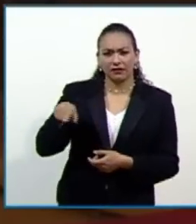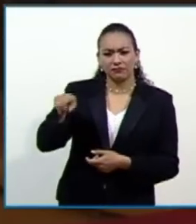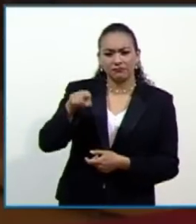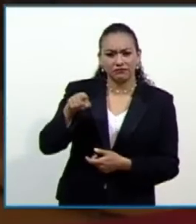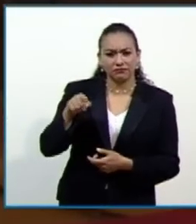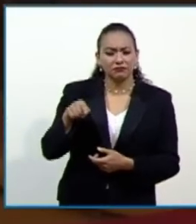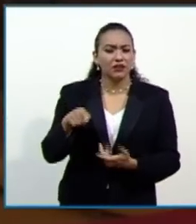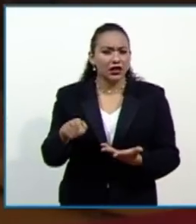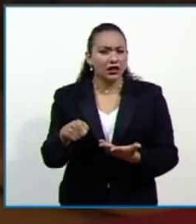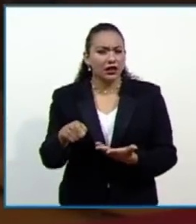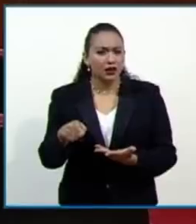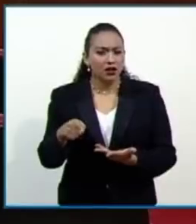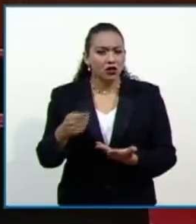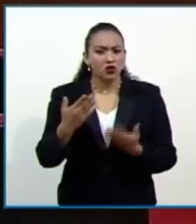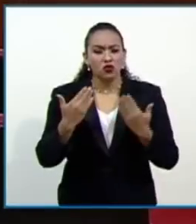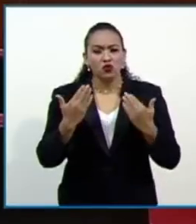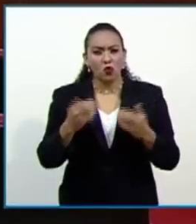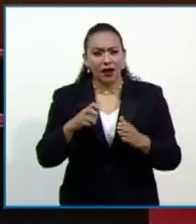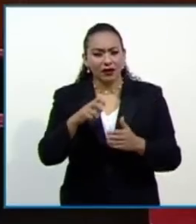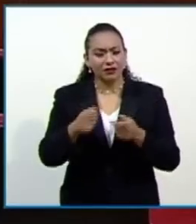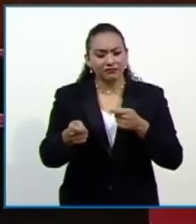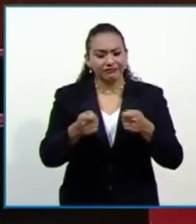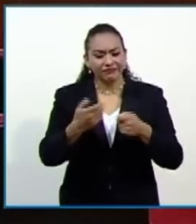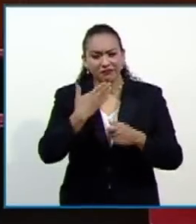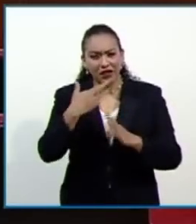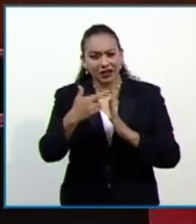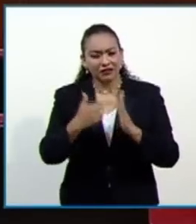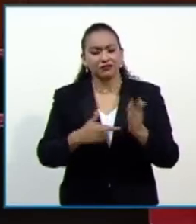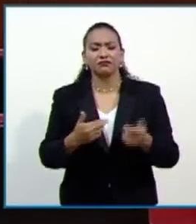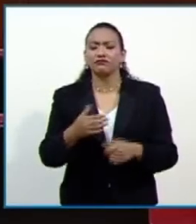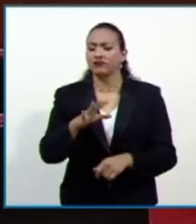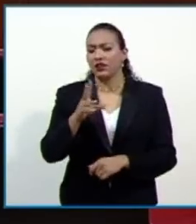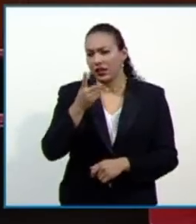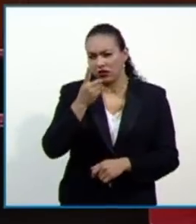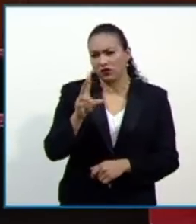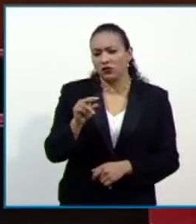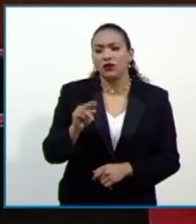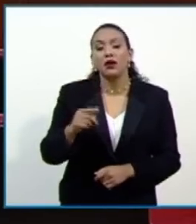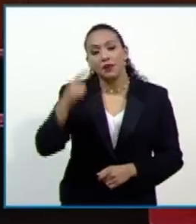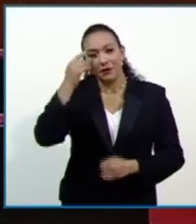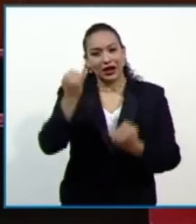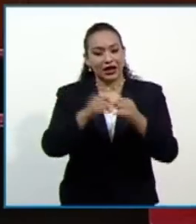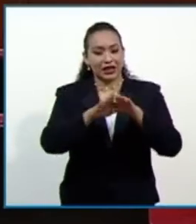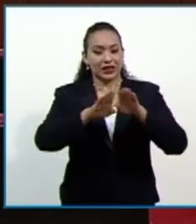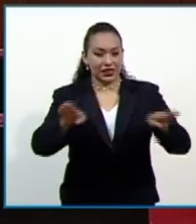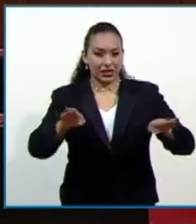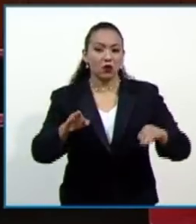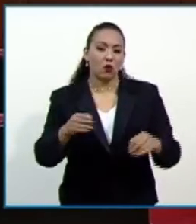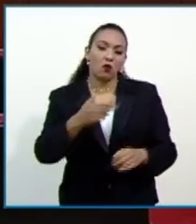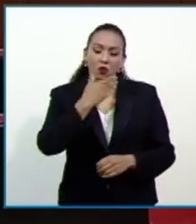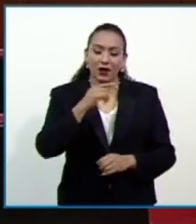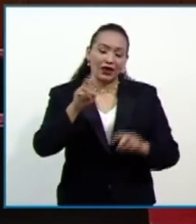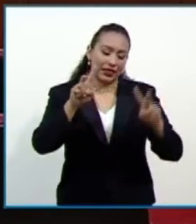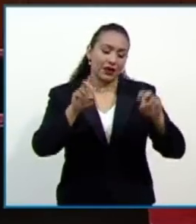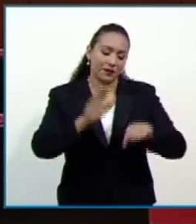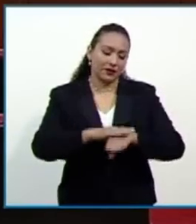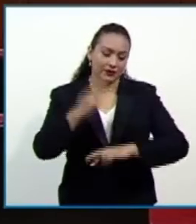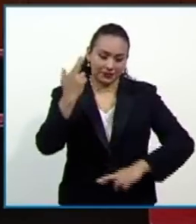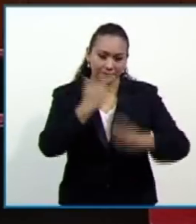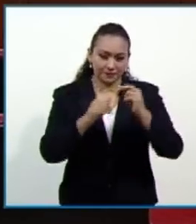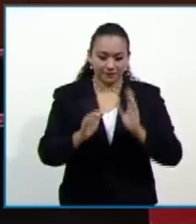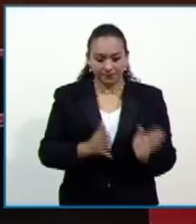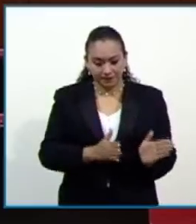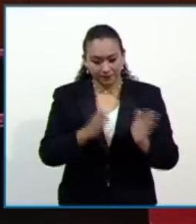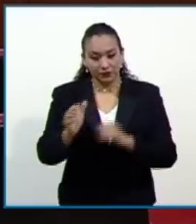hubiera insuficiente regulación de acciones afirmativas en materia de paridad de género, entre otros temas. Por otra